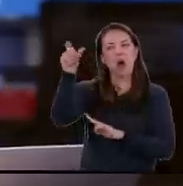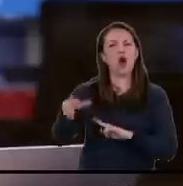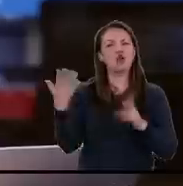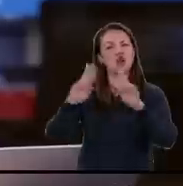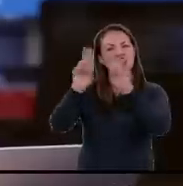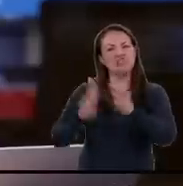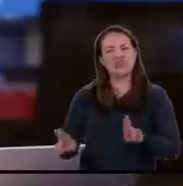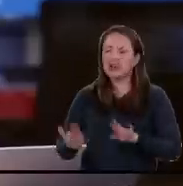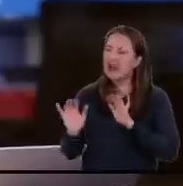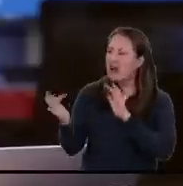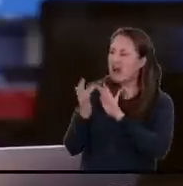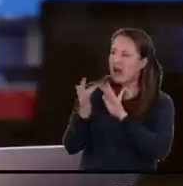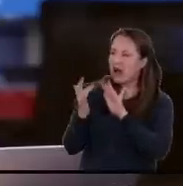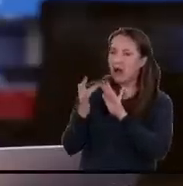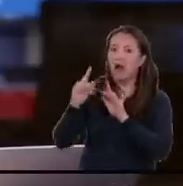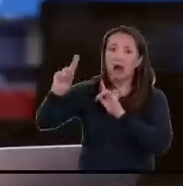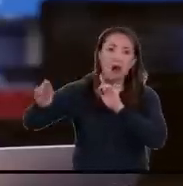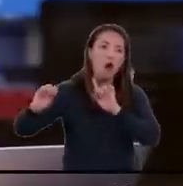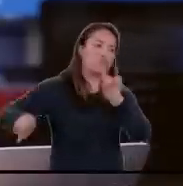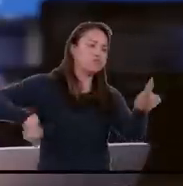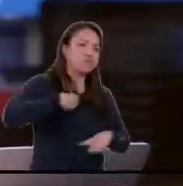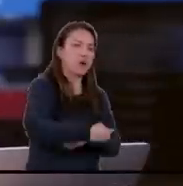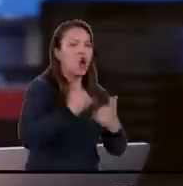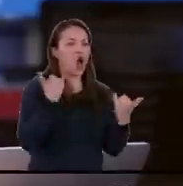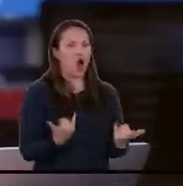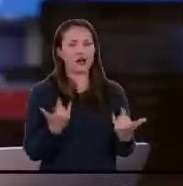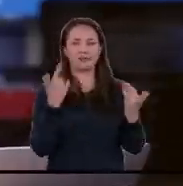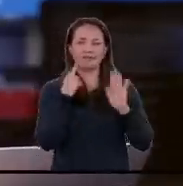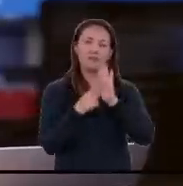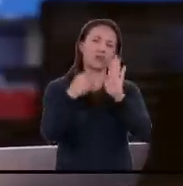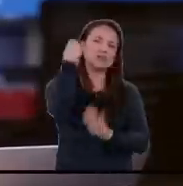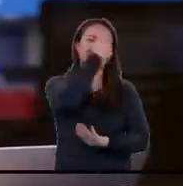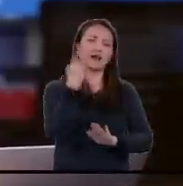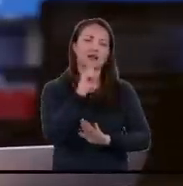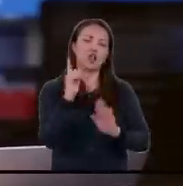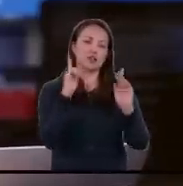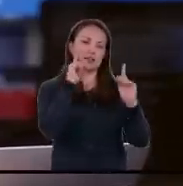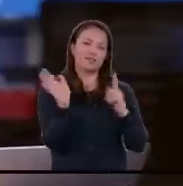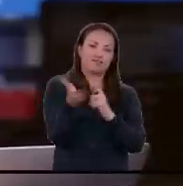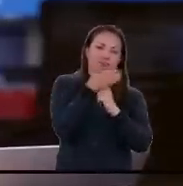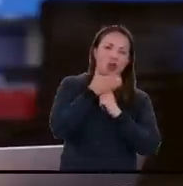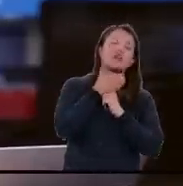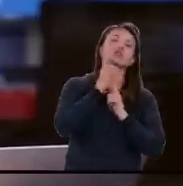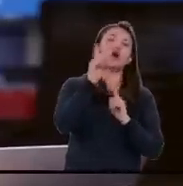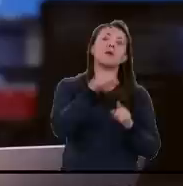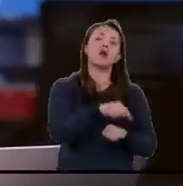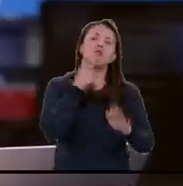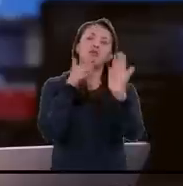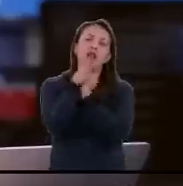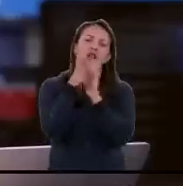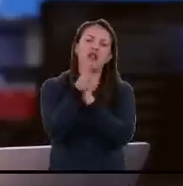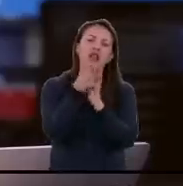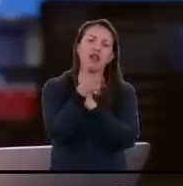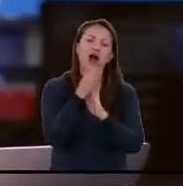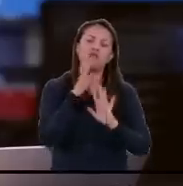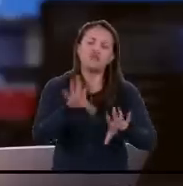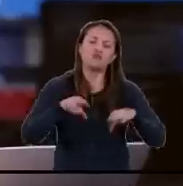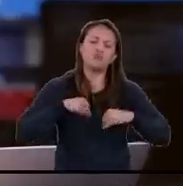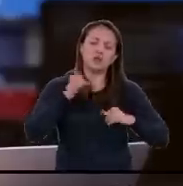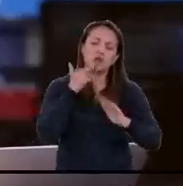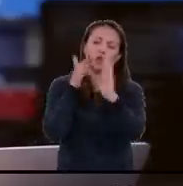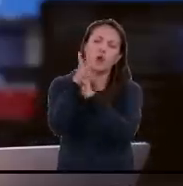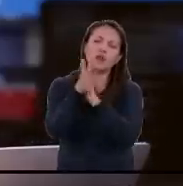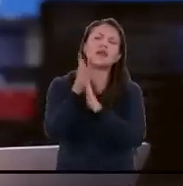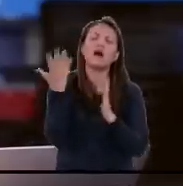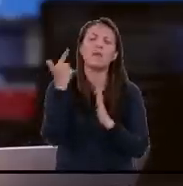violentándola. La mujer, a la que por seguridad protegemos su identidad, relató lo que ocurrió y aceptó hacerlo para que ninguna otra tenga que enfrentar su